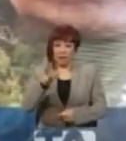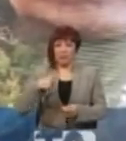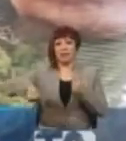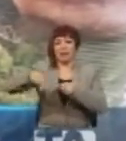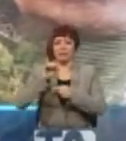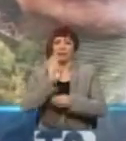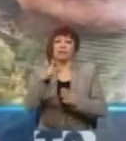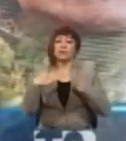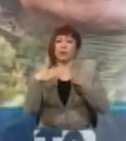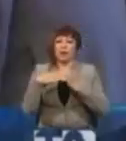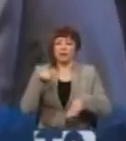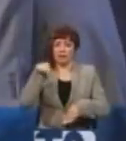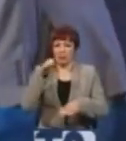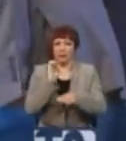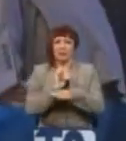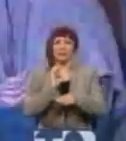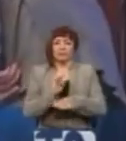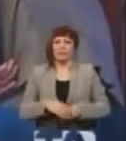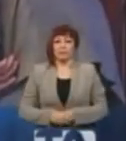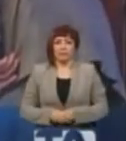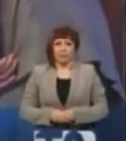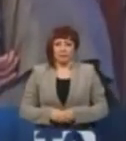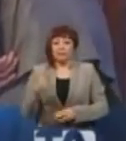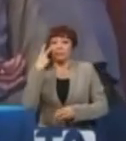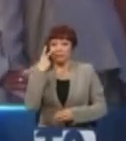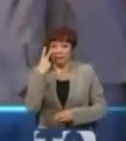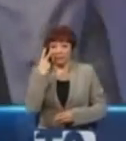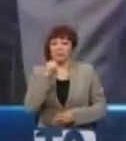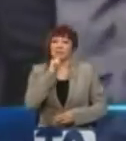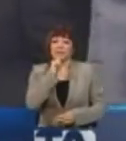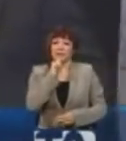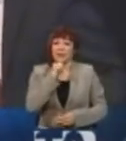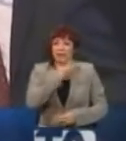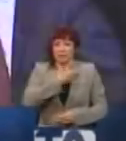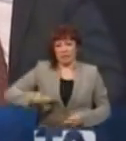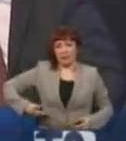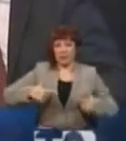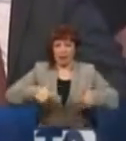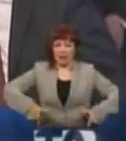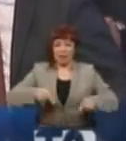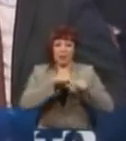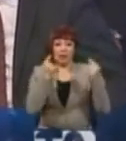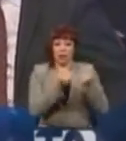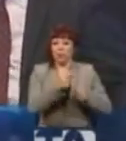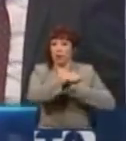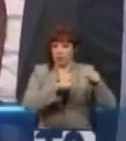a salvo a territorio ecuatoriano. Resta aún conocer las definiciones del presidente ahora que cuenta con un equipo asesor